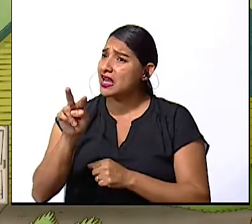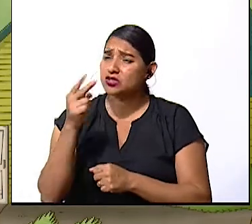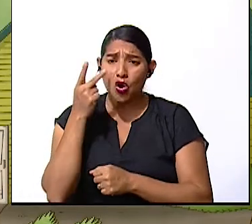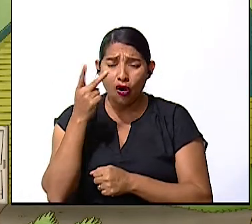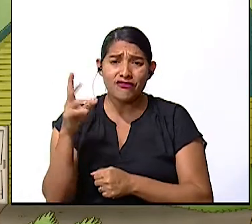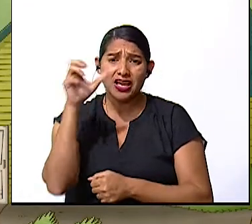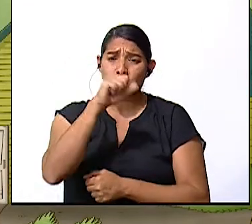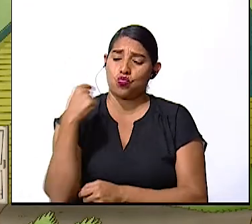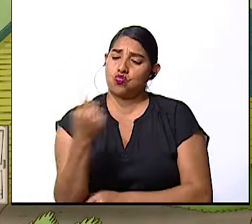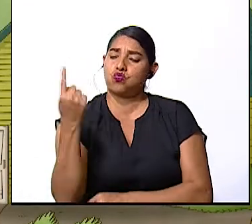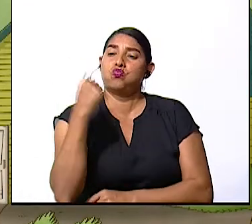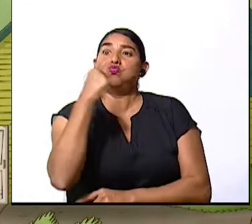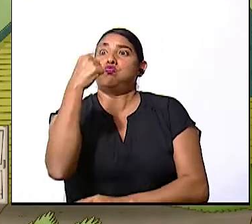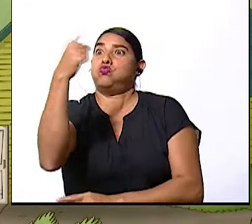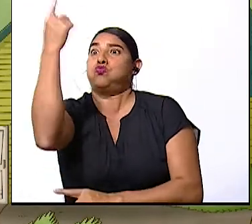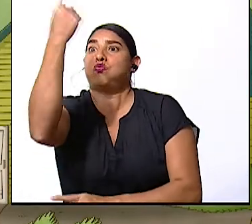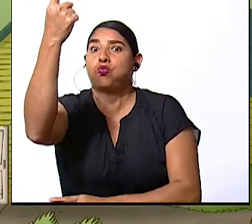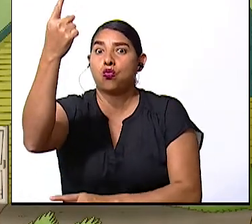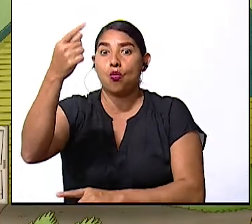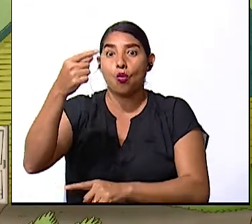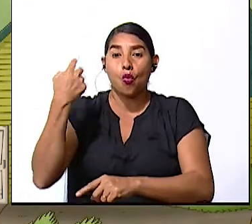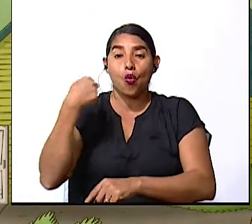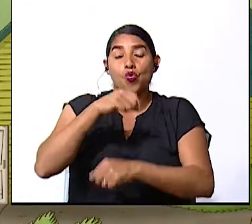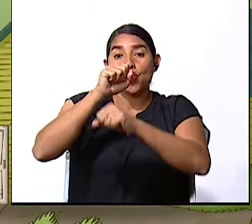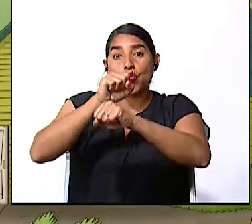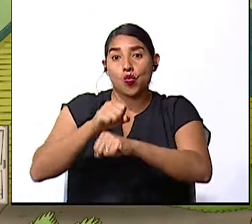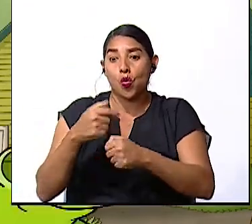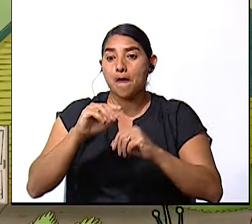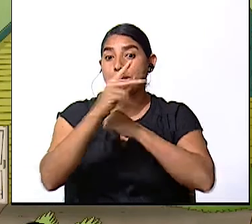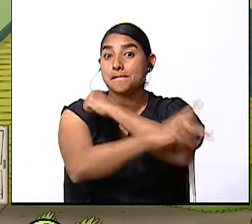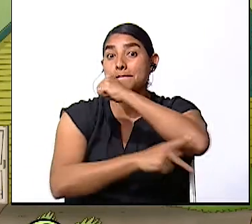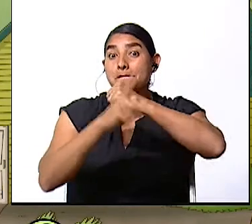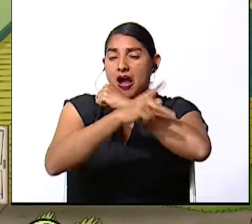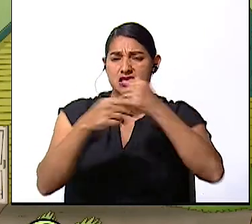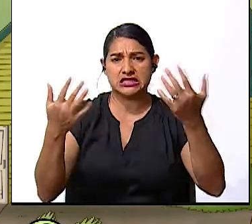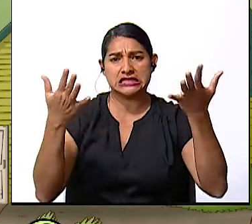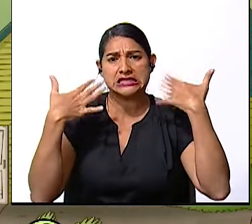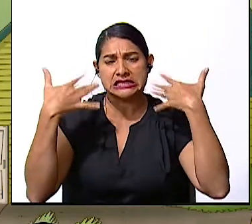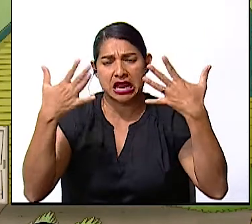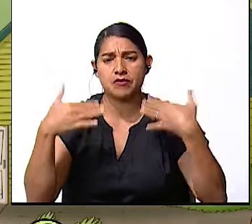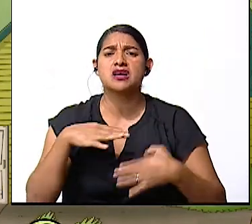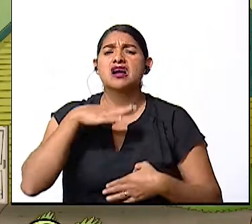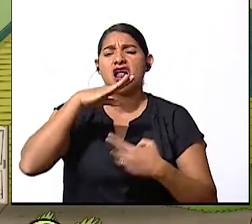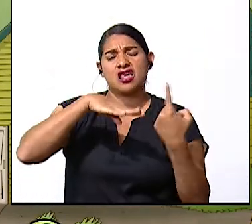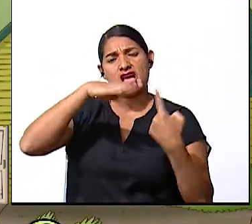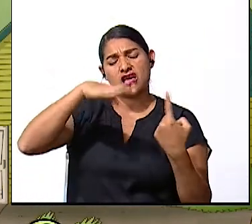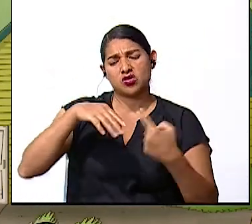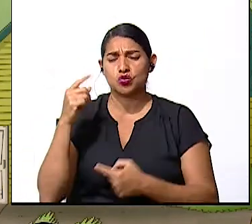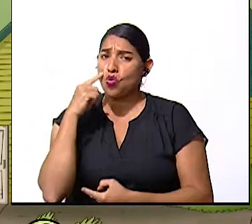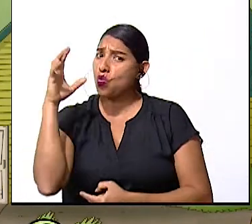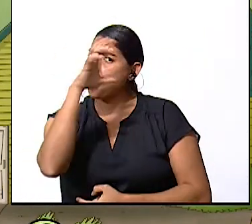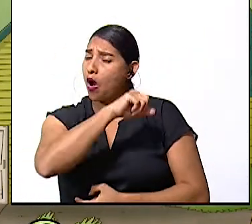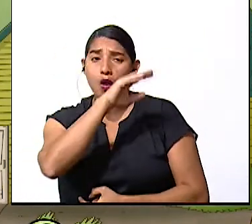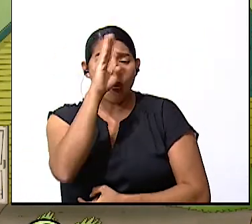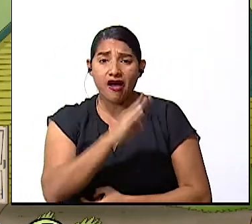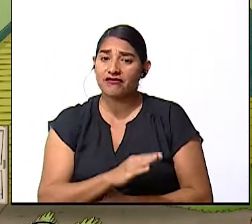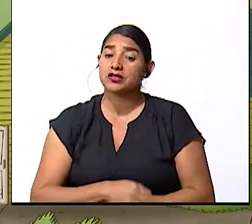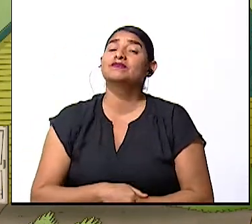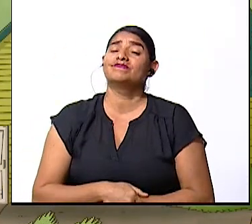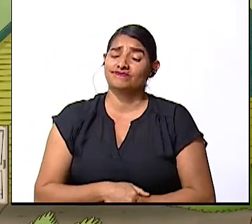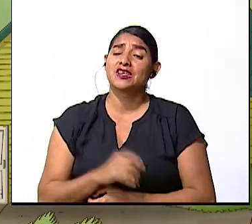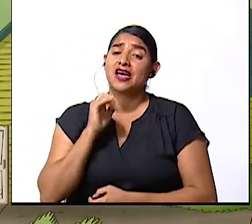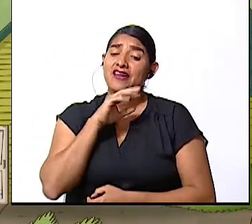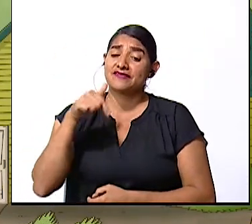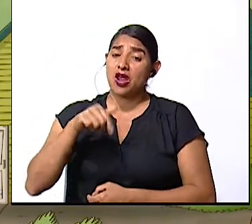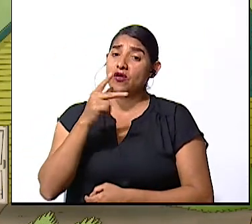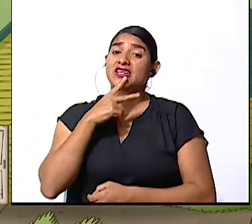Es un tornado, un fenómeno que ocurre habitualmente en países de clima tropical. ¡Nunca había visto algo así! Es extraño